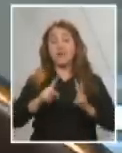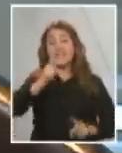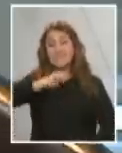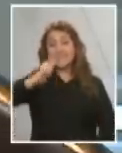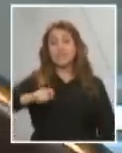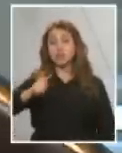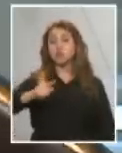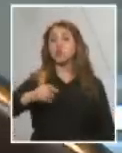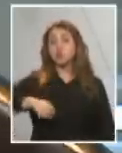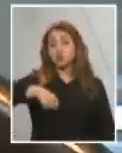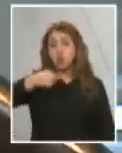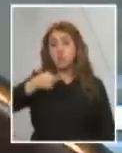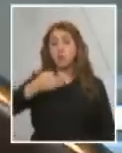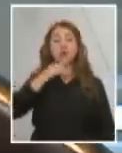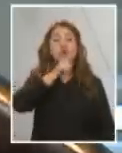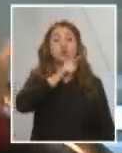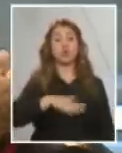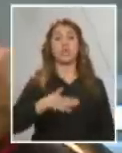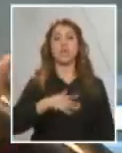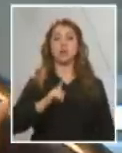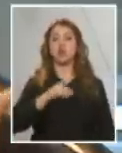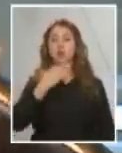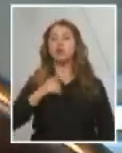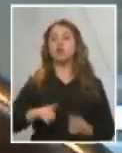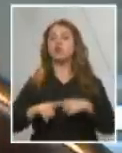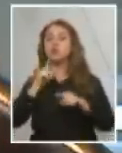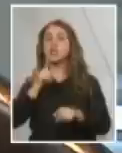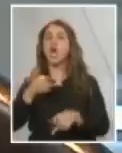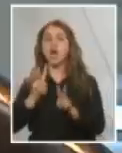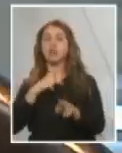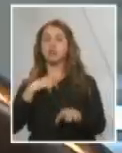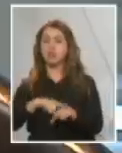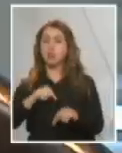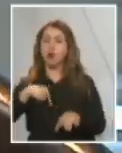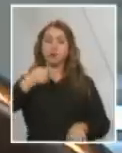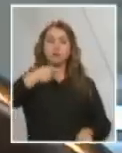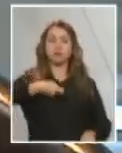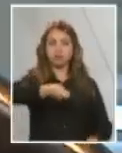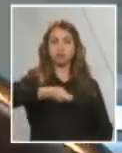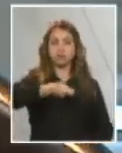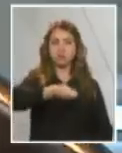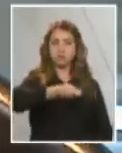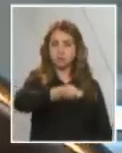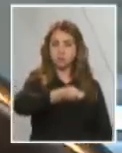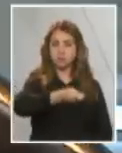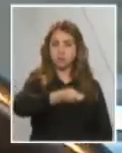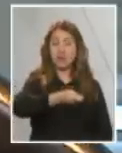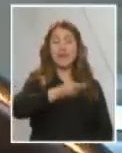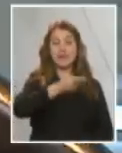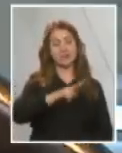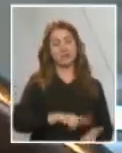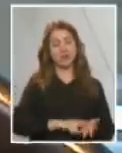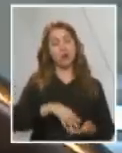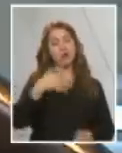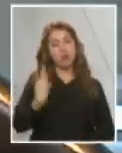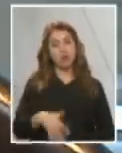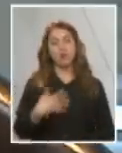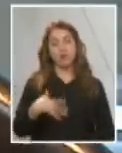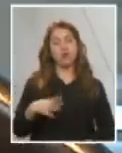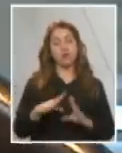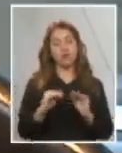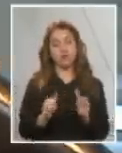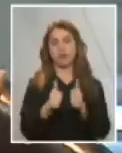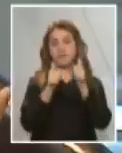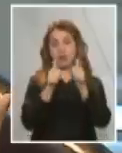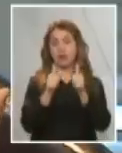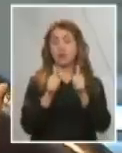cuando tú quieres, no cuando otro tiene tiempo para darte la comida. Eso es impresionante y es muy bueno